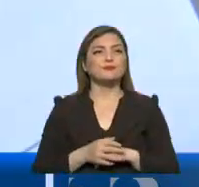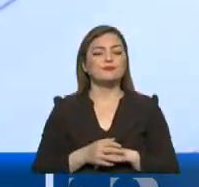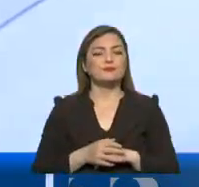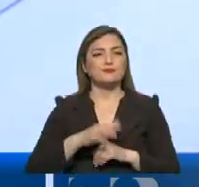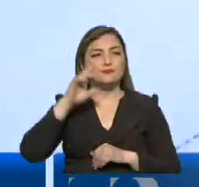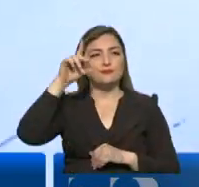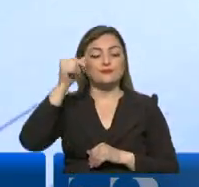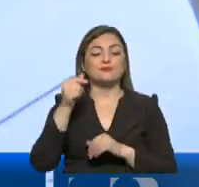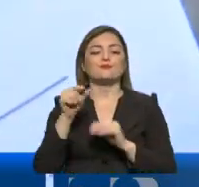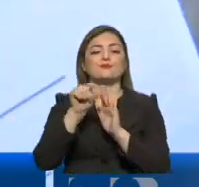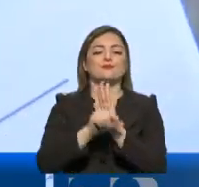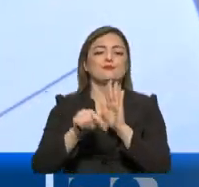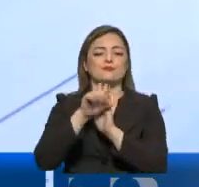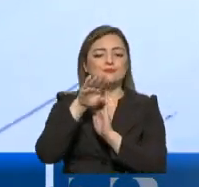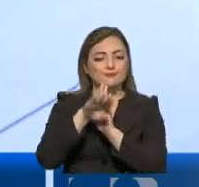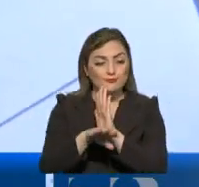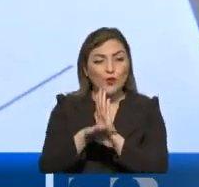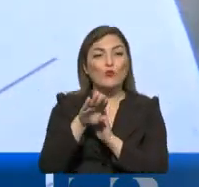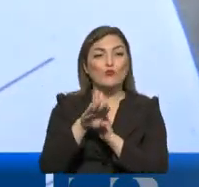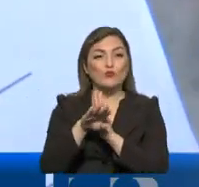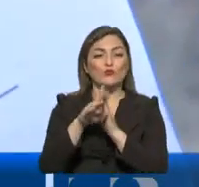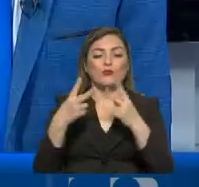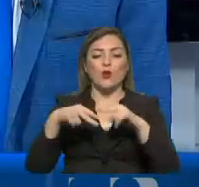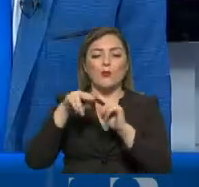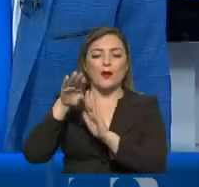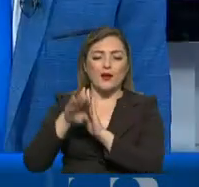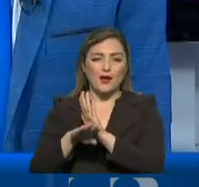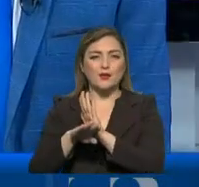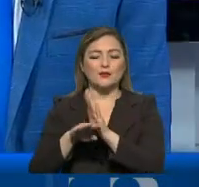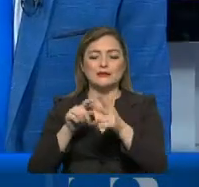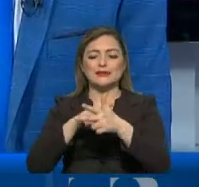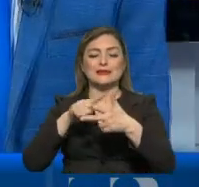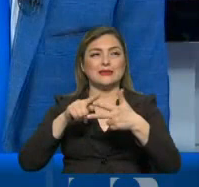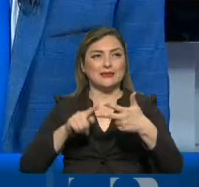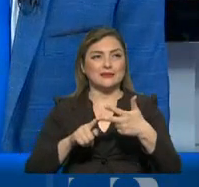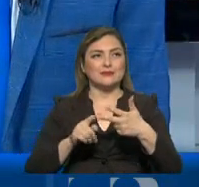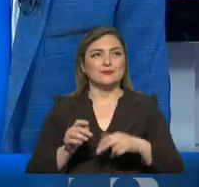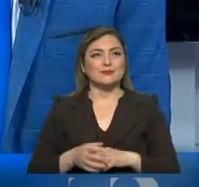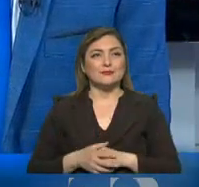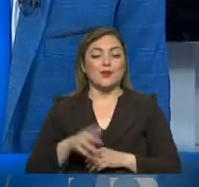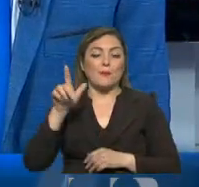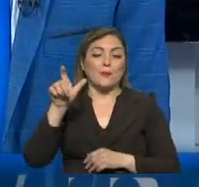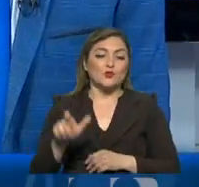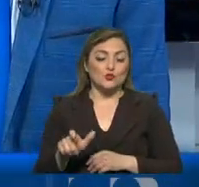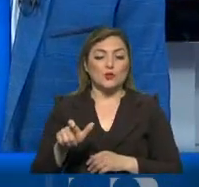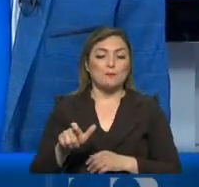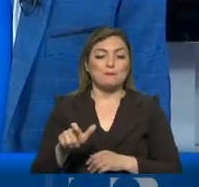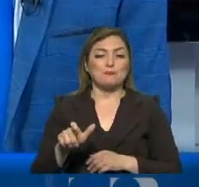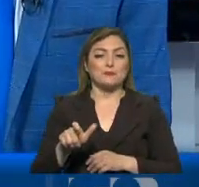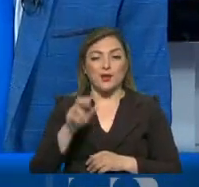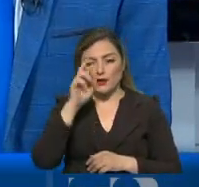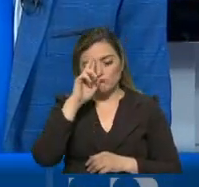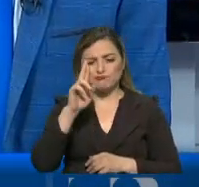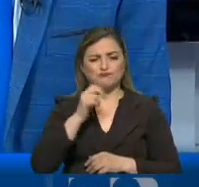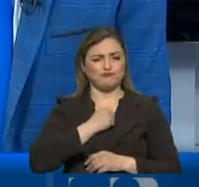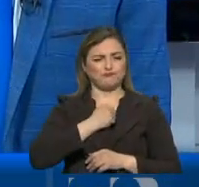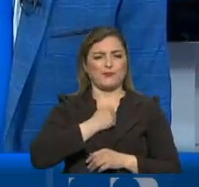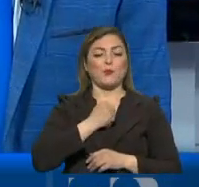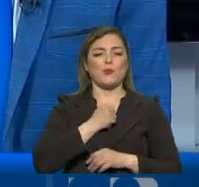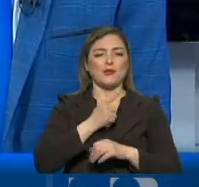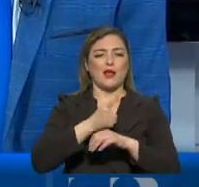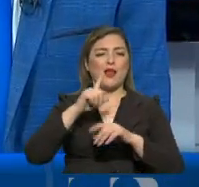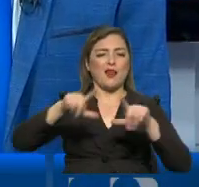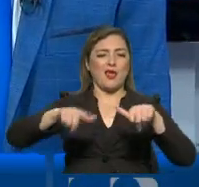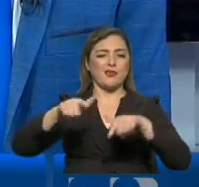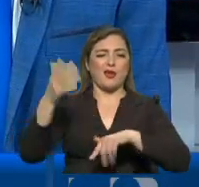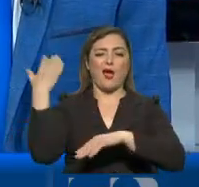como la aplicación de la tarifa de la dignidad, de la tarifa espejo y la tarifa plana. Por ejemplo, el usuario que salió de la tarifa dignidad, inmediatamente va a haber una duplicidad de